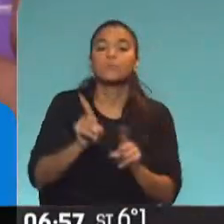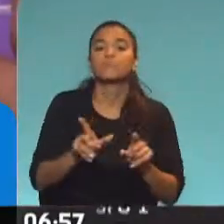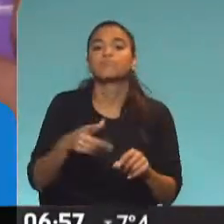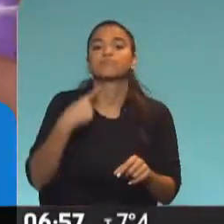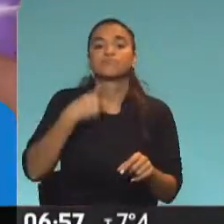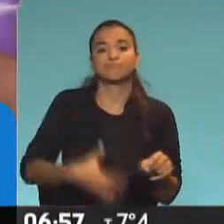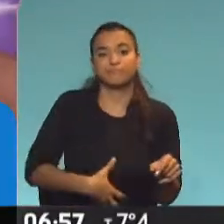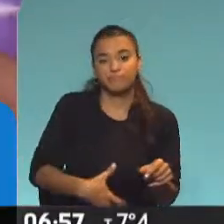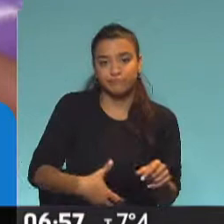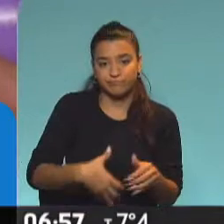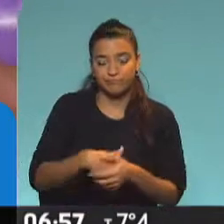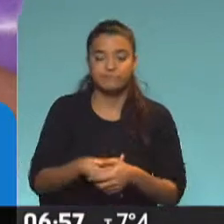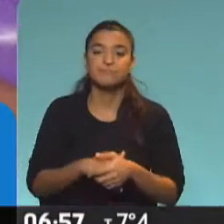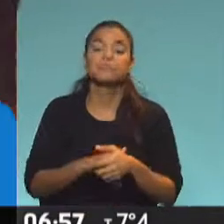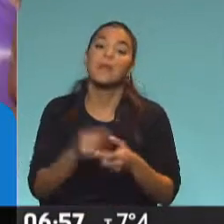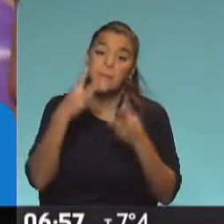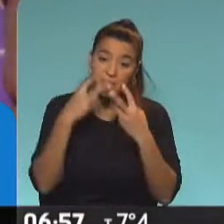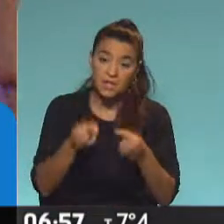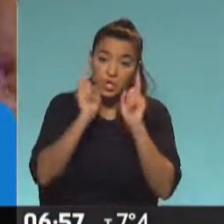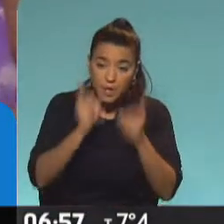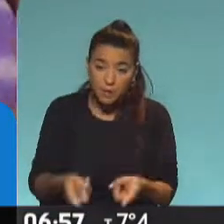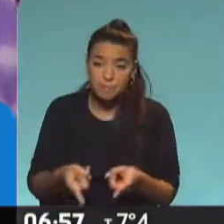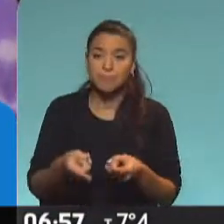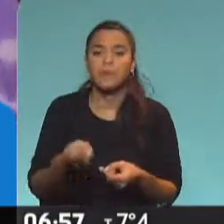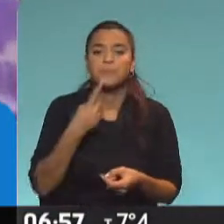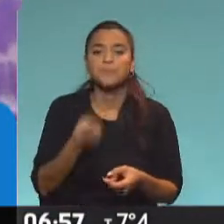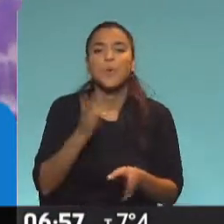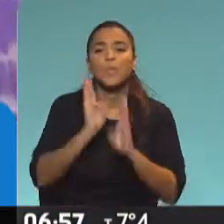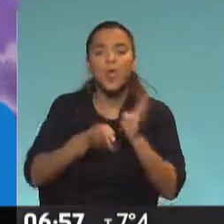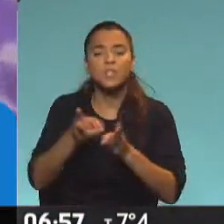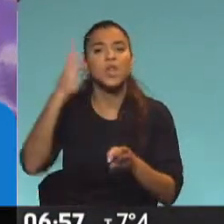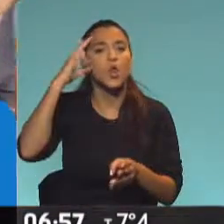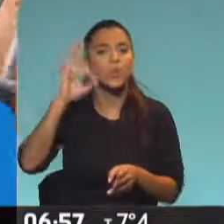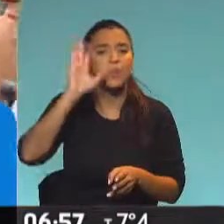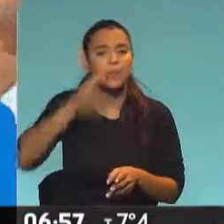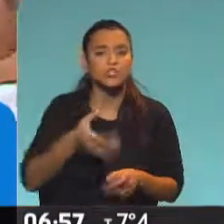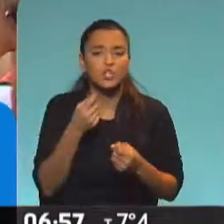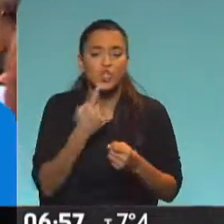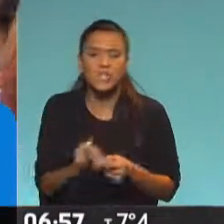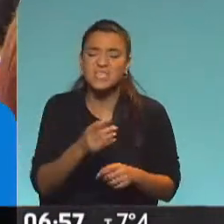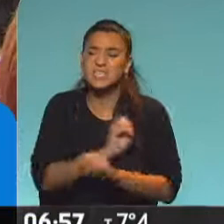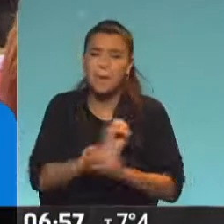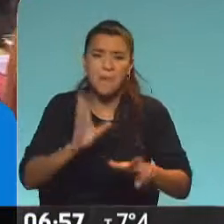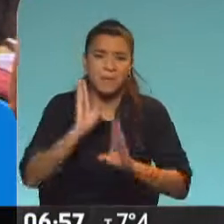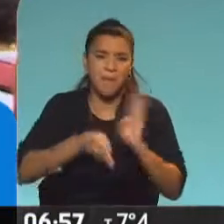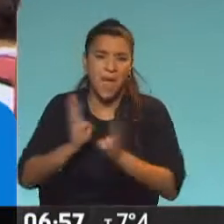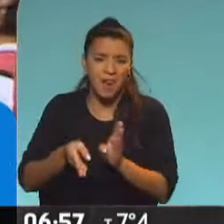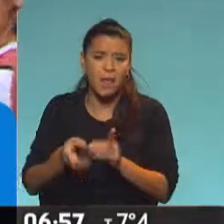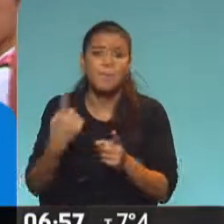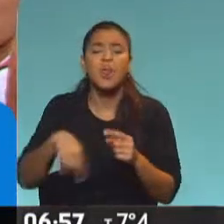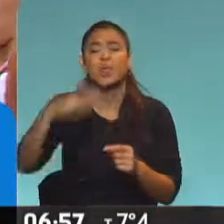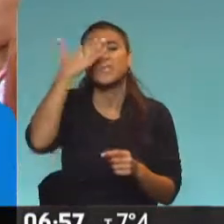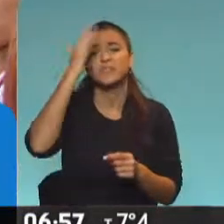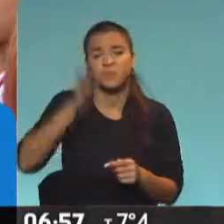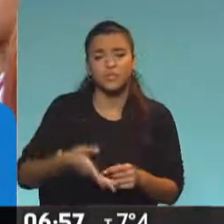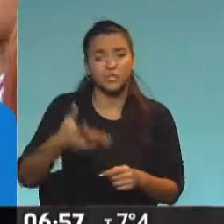no deseados. La investigación también hace hincapié en la violencia. El 90% dice que está mal pegarle a la pareja, pero un